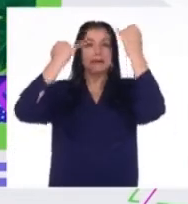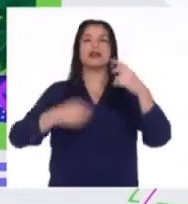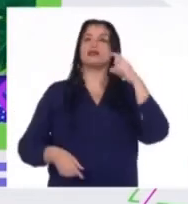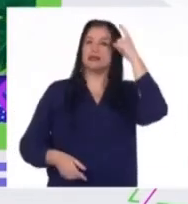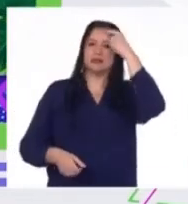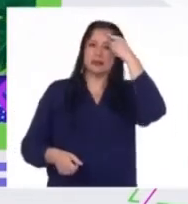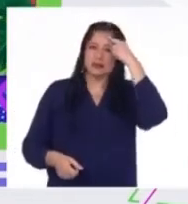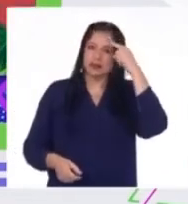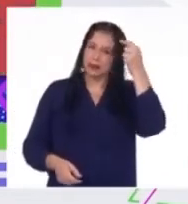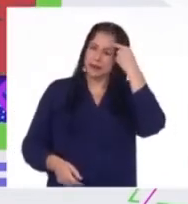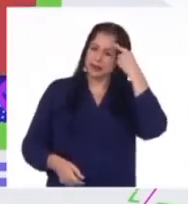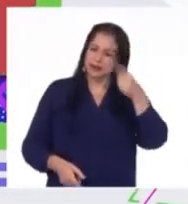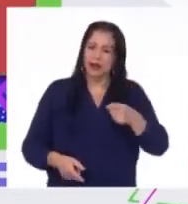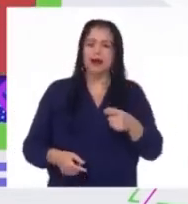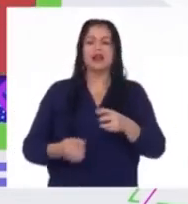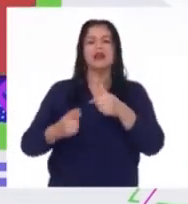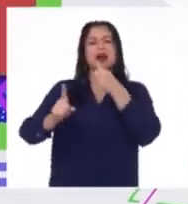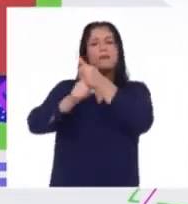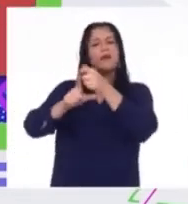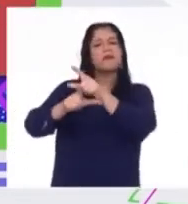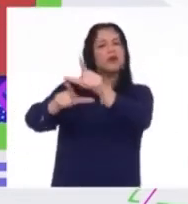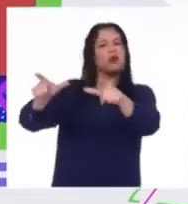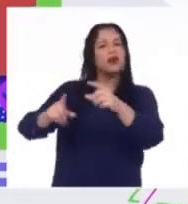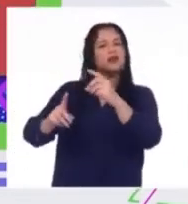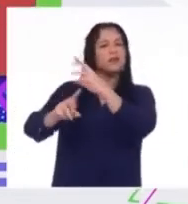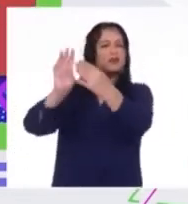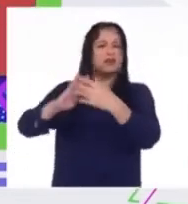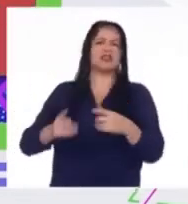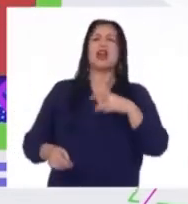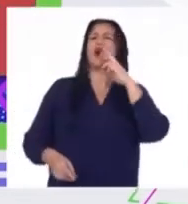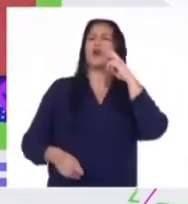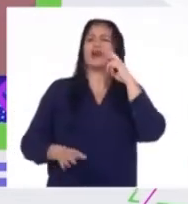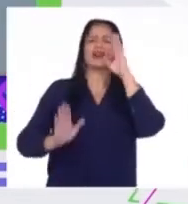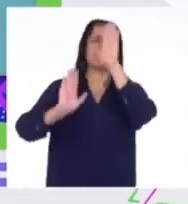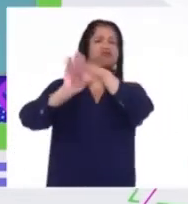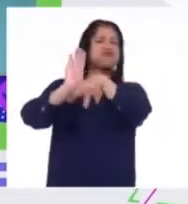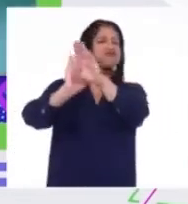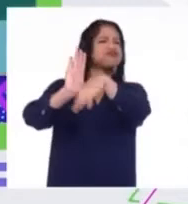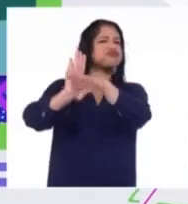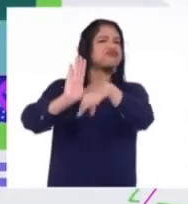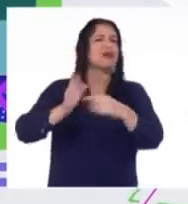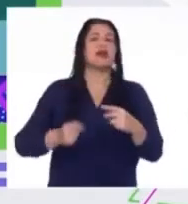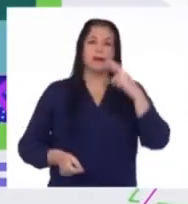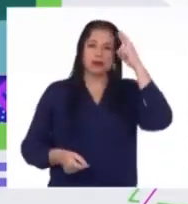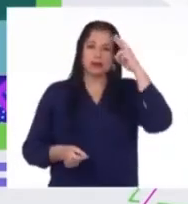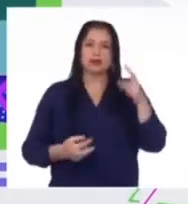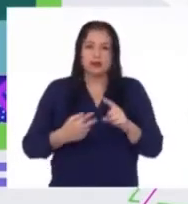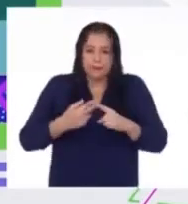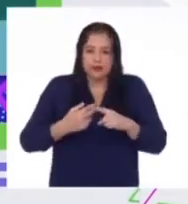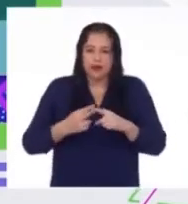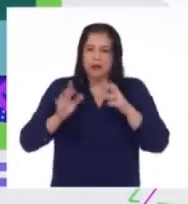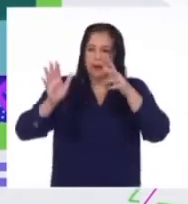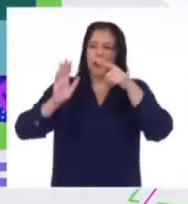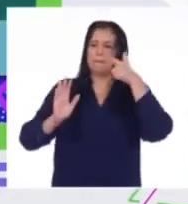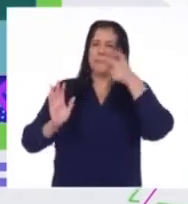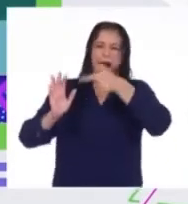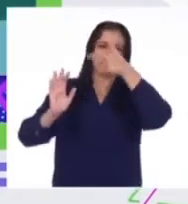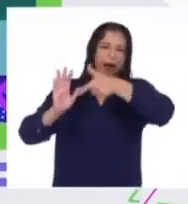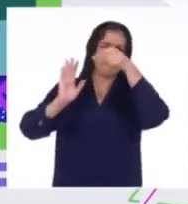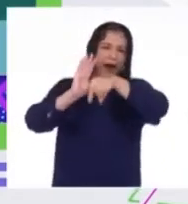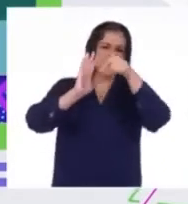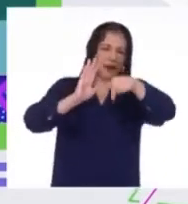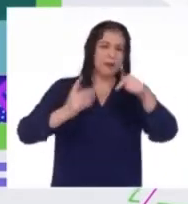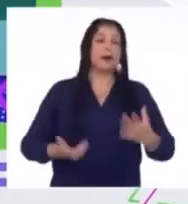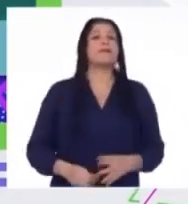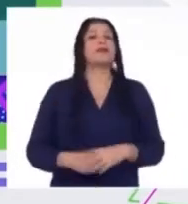época, consideraban a los nativos como una raza inferior. Por eso se emprendió la exterminación de nativos y